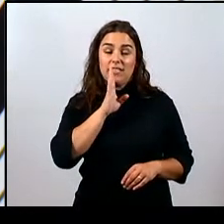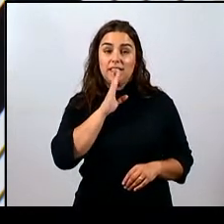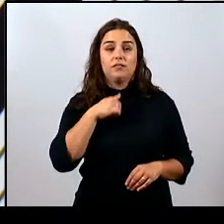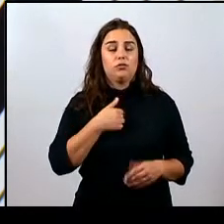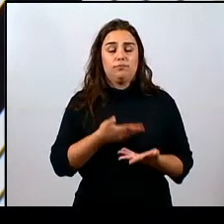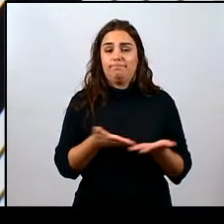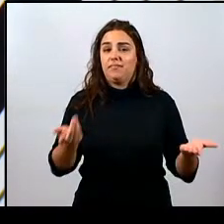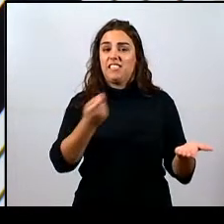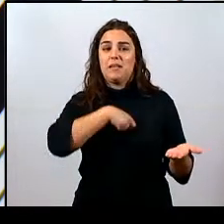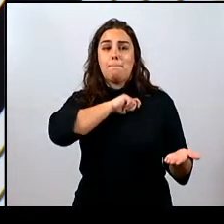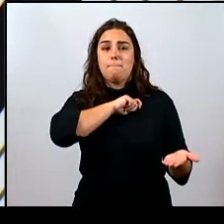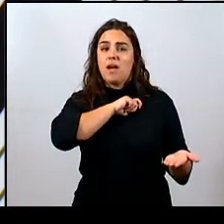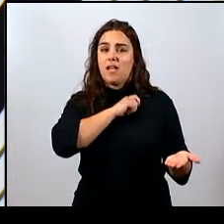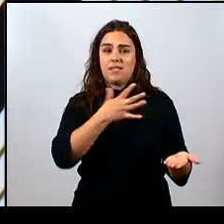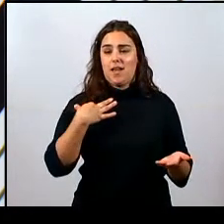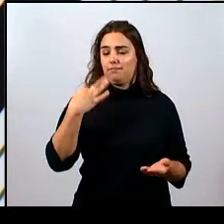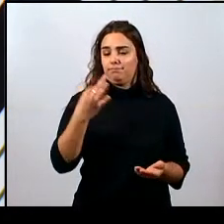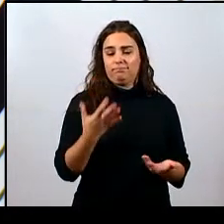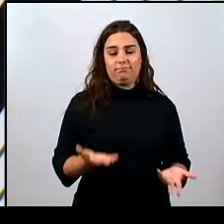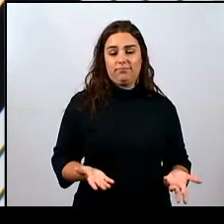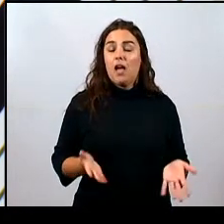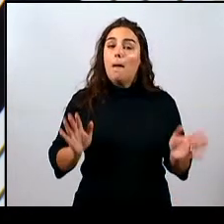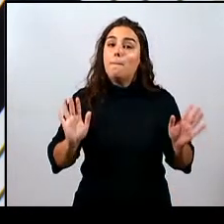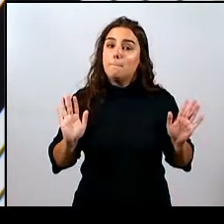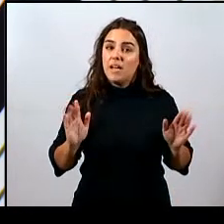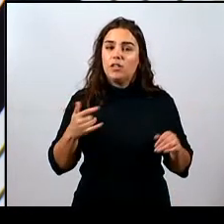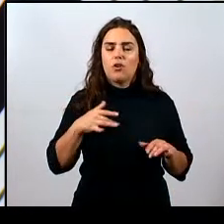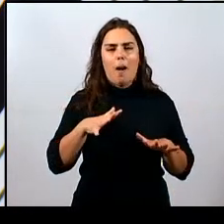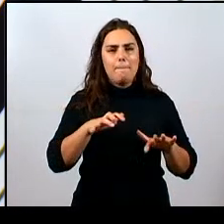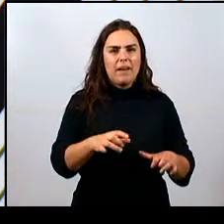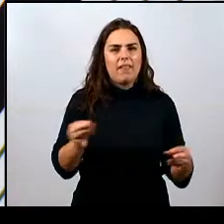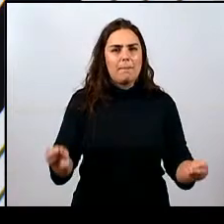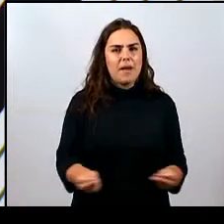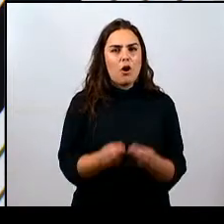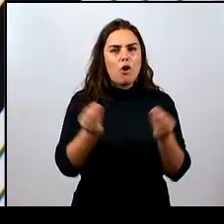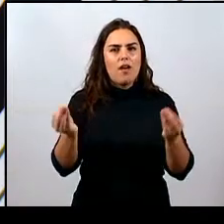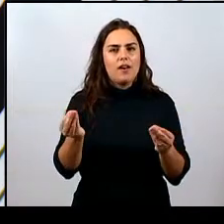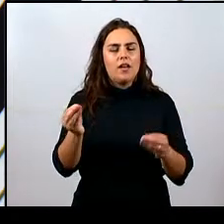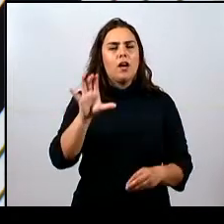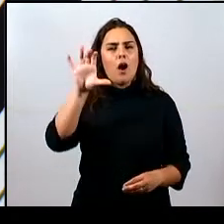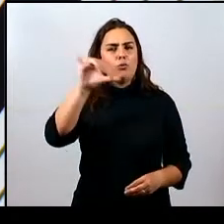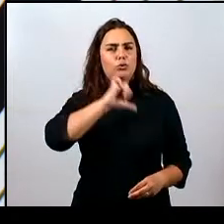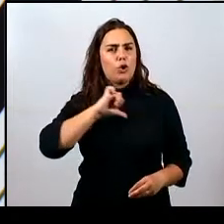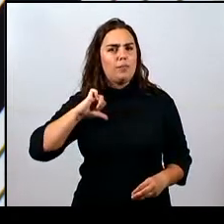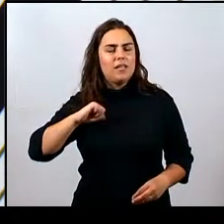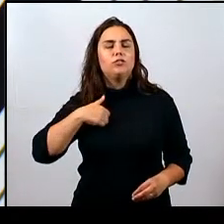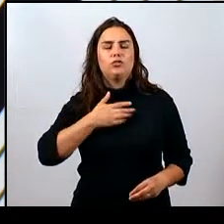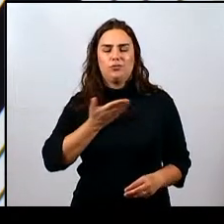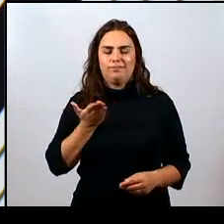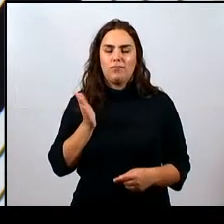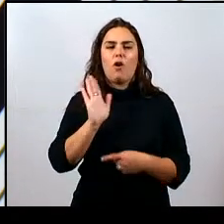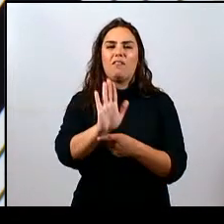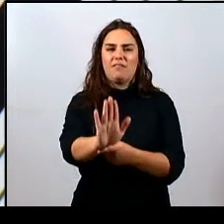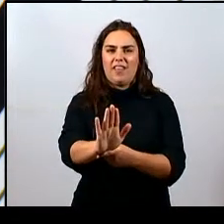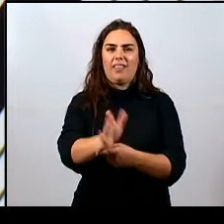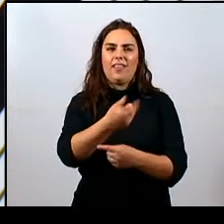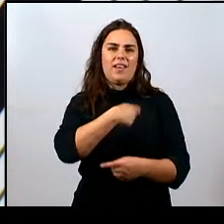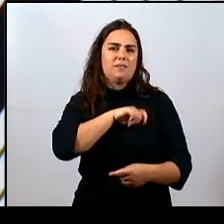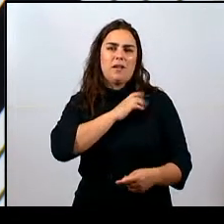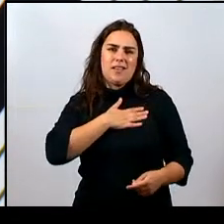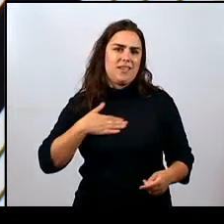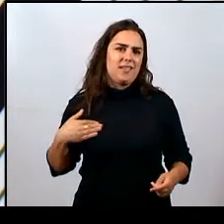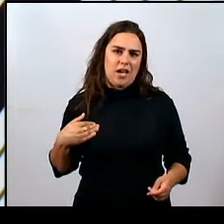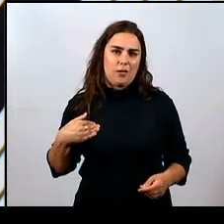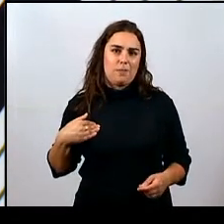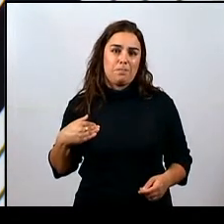de España entera y, por tanto, todo lo que podamos aprender y mejorar desde las autonomías lo queremos ofrecer al conjunto de la nación. Cosa muy